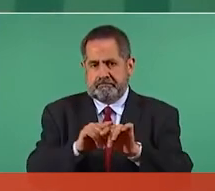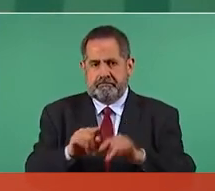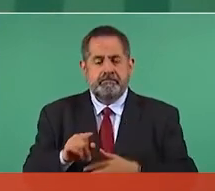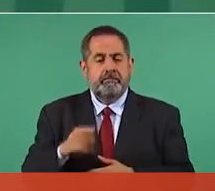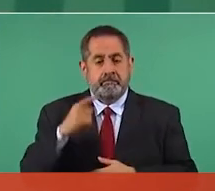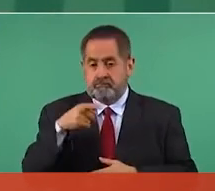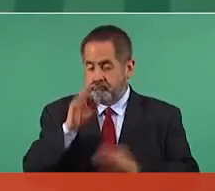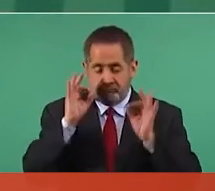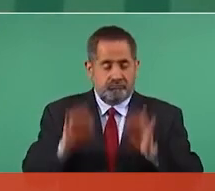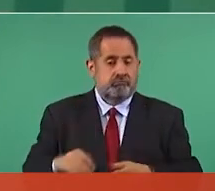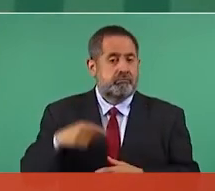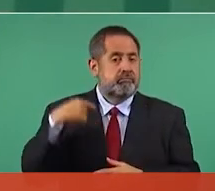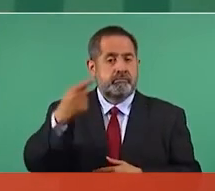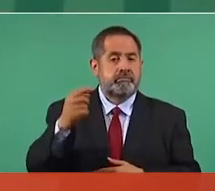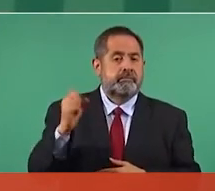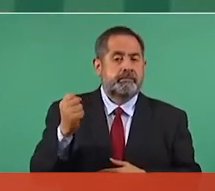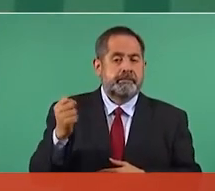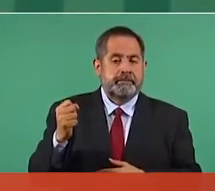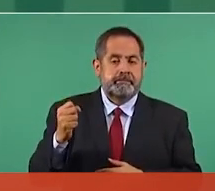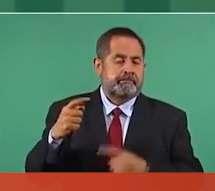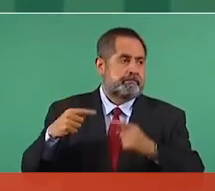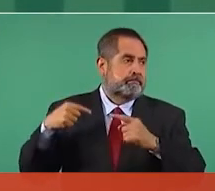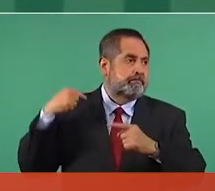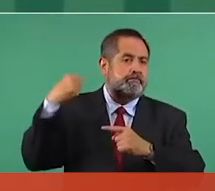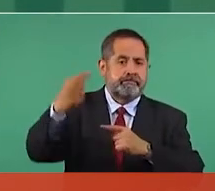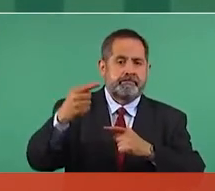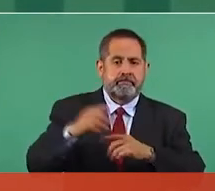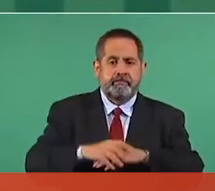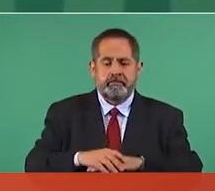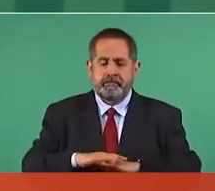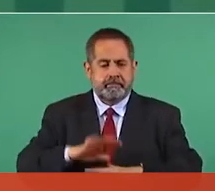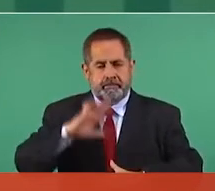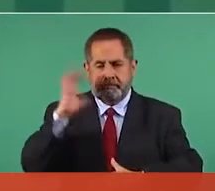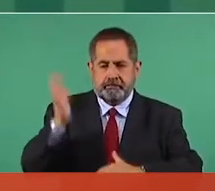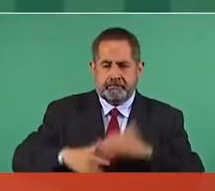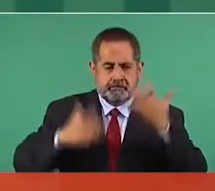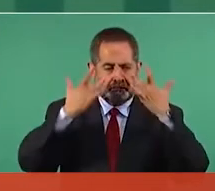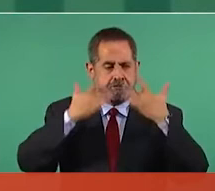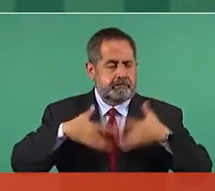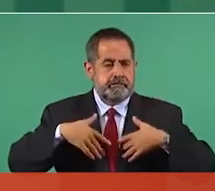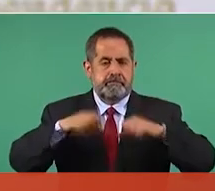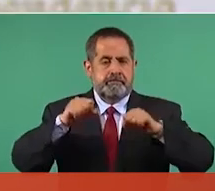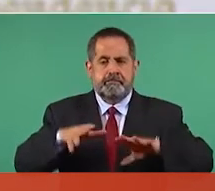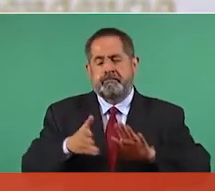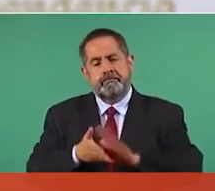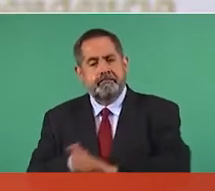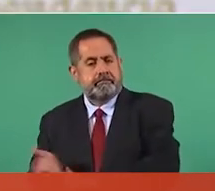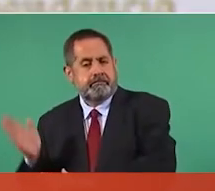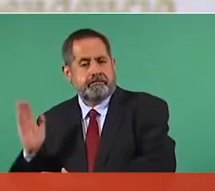septiembre. Sí. Y retirarme.